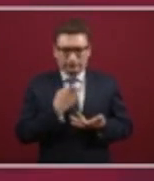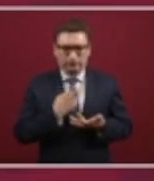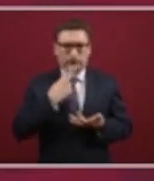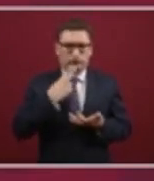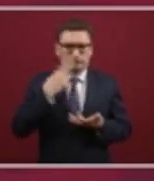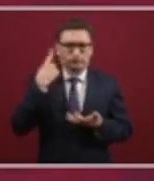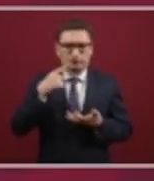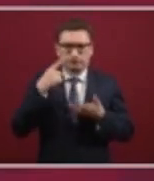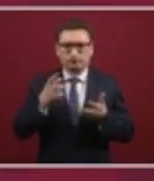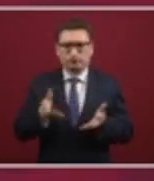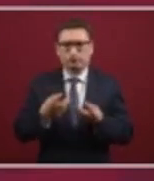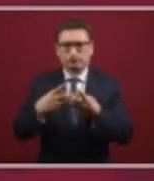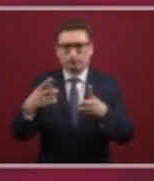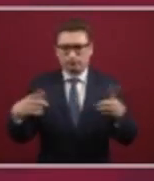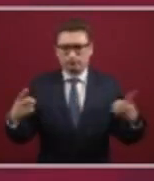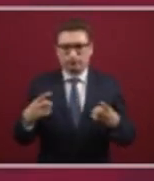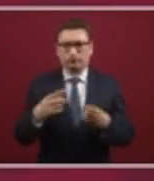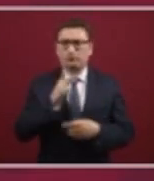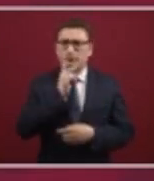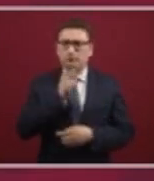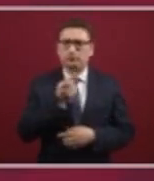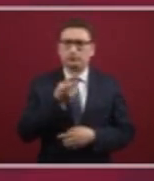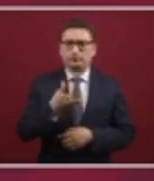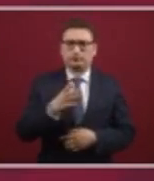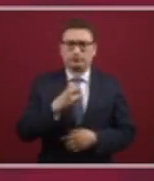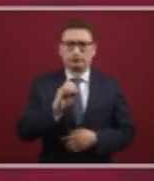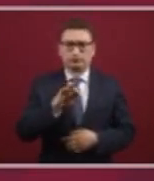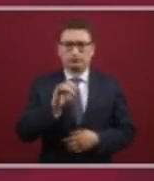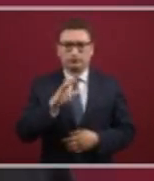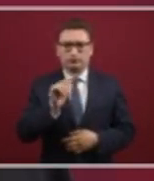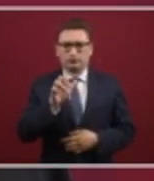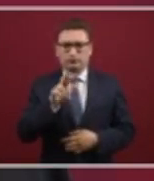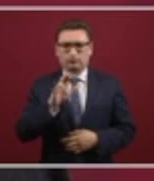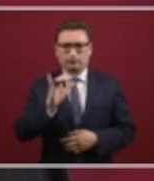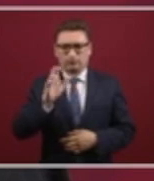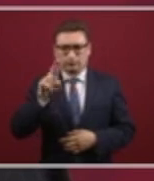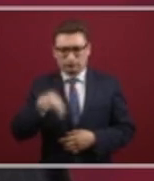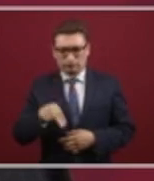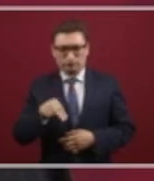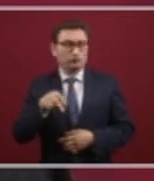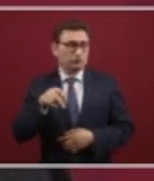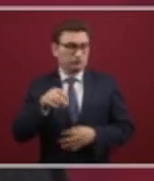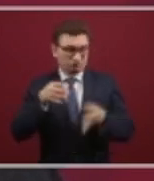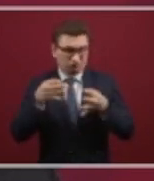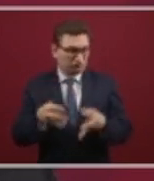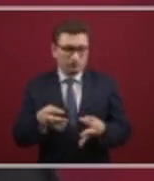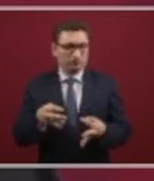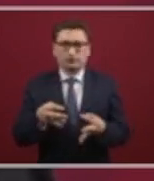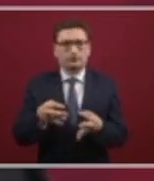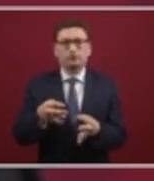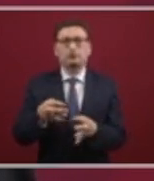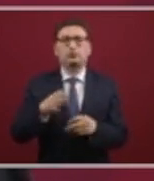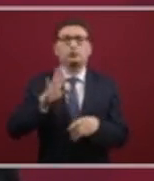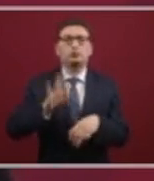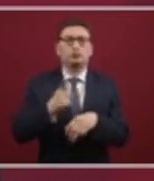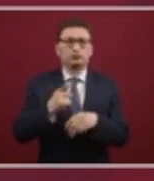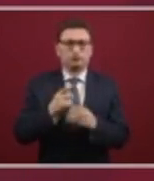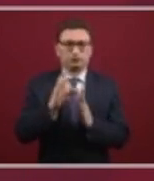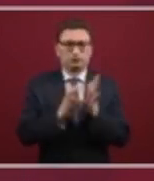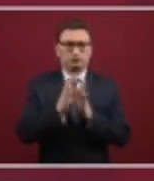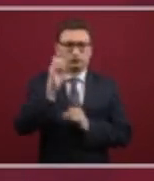La palabra confiscación no es la más correcta, porque en la misma Constitución